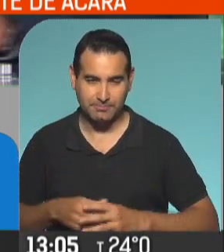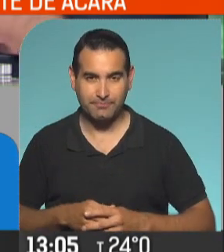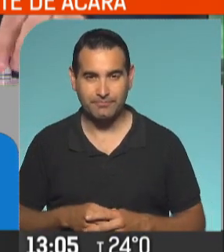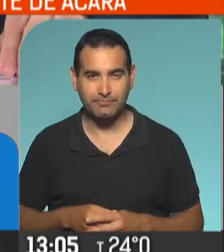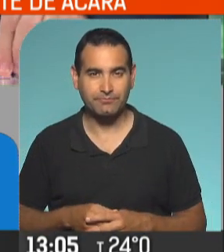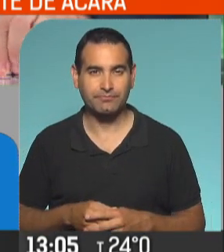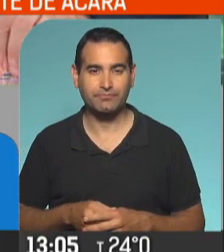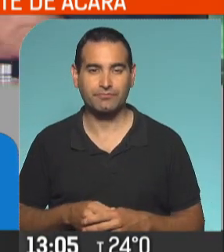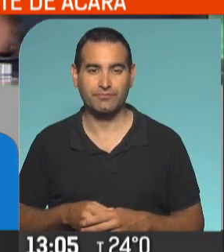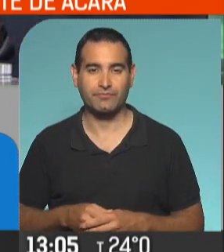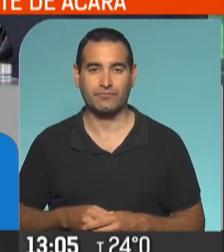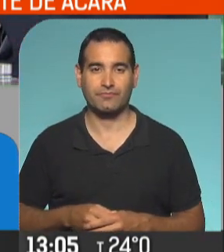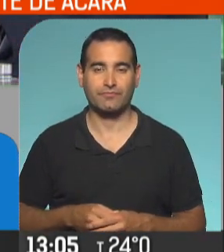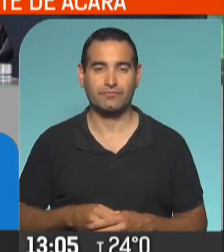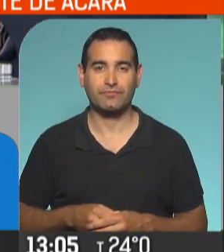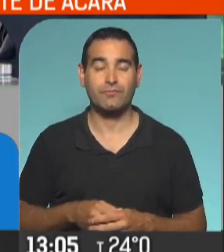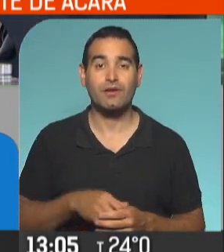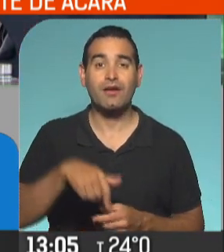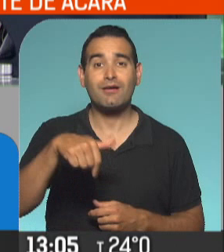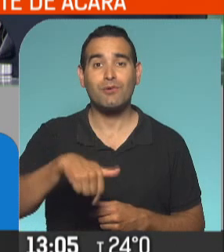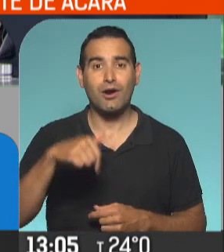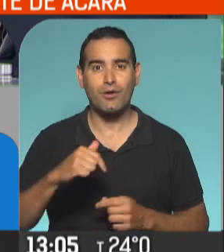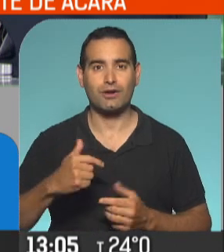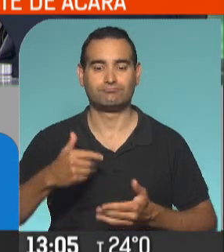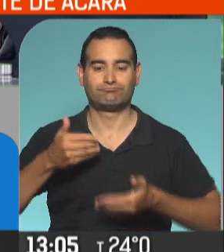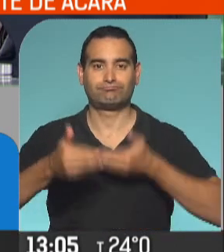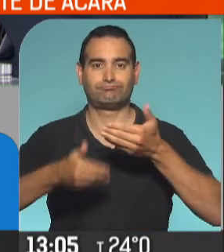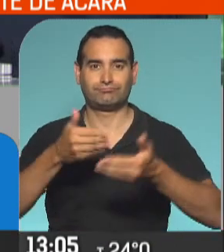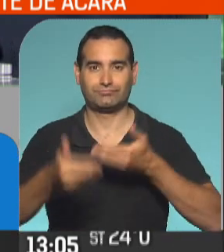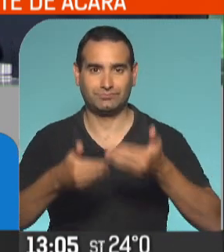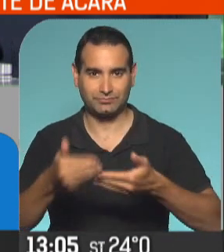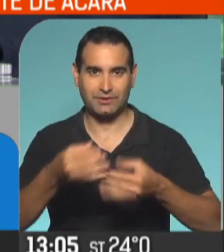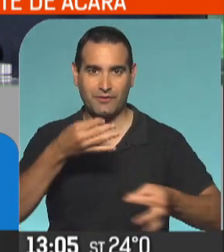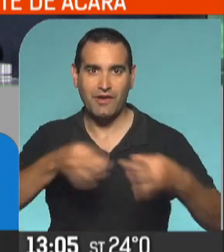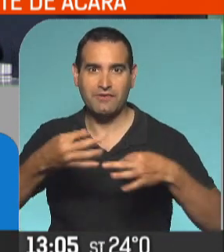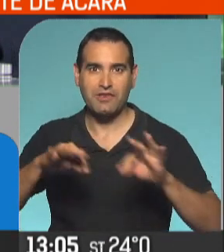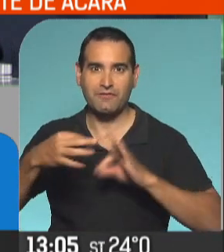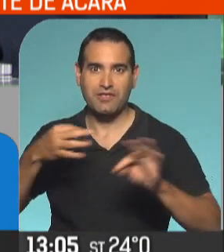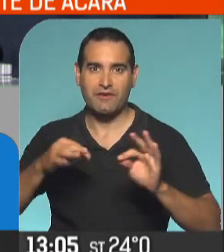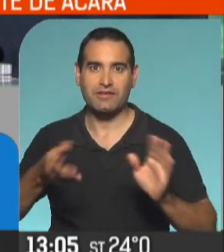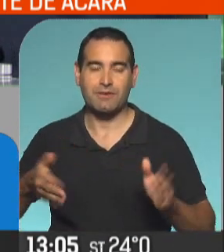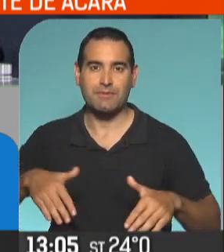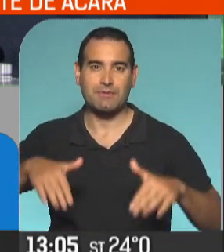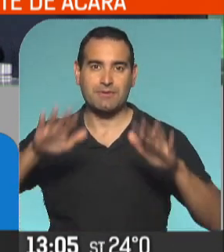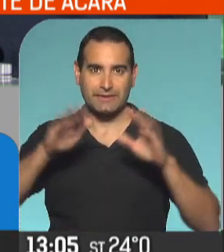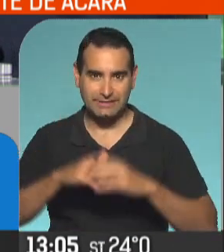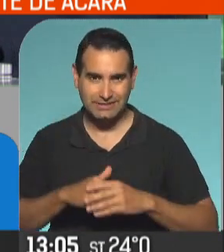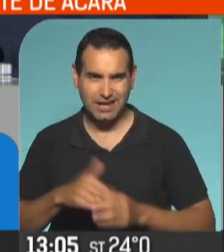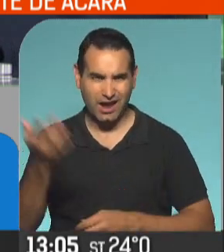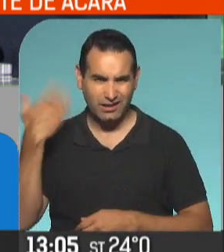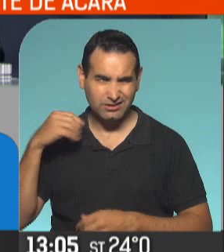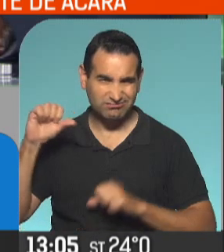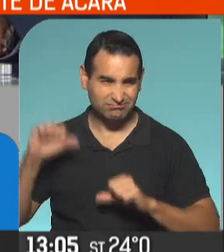eso lo que está pasando pero ahora estamos en subida quiere decir que estamos saliendo del subsuelo donde